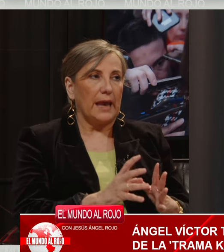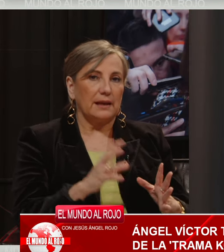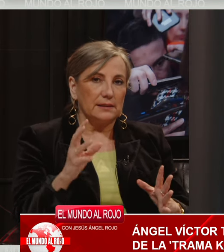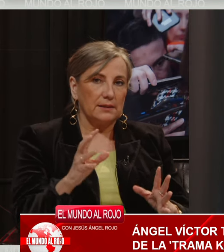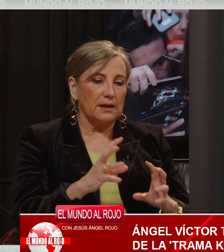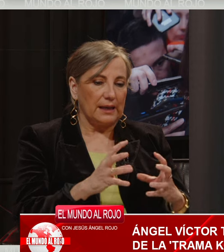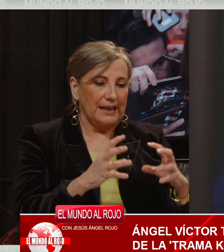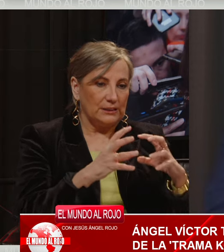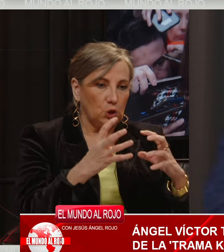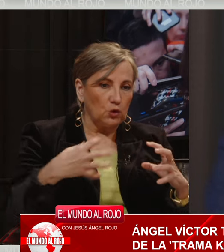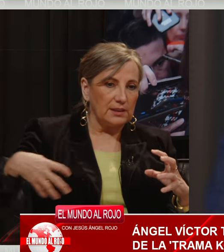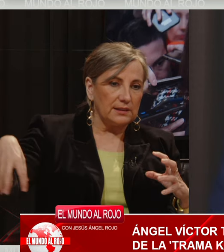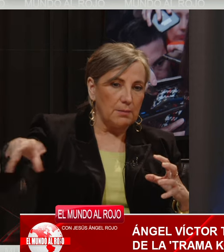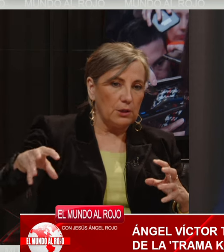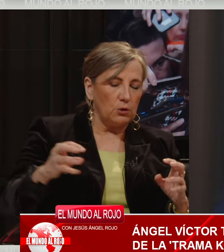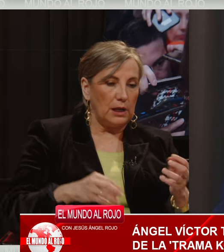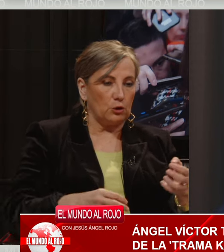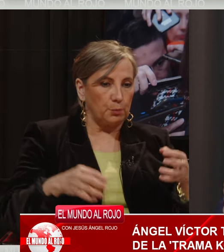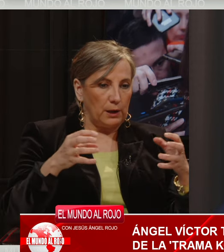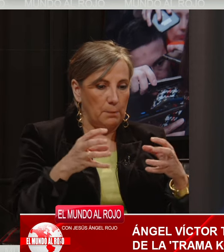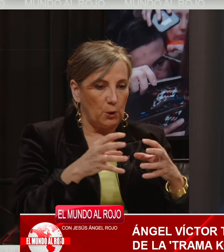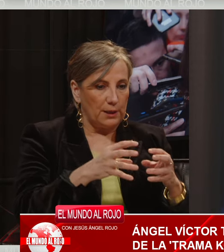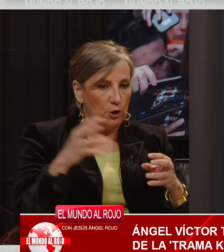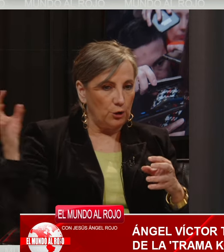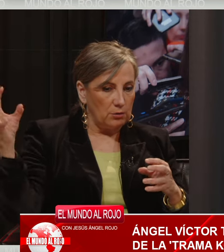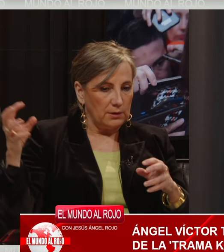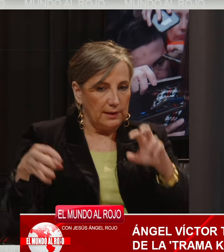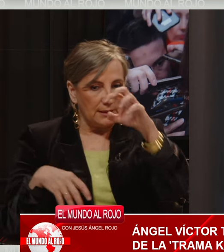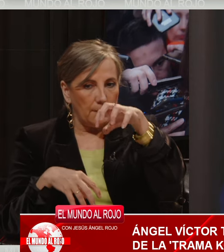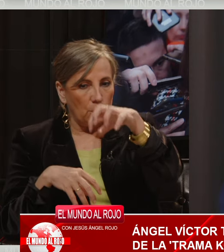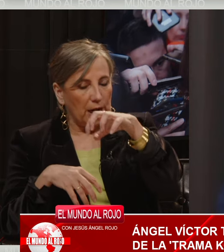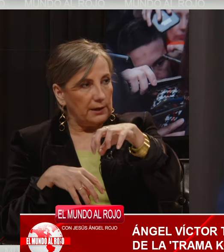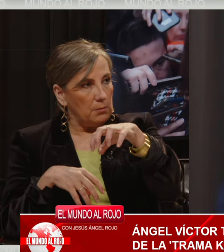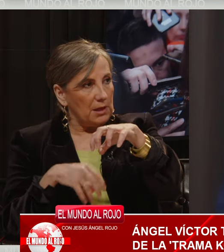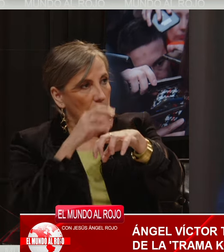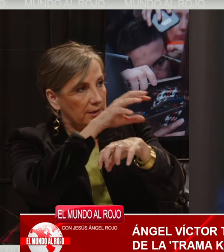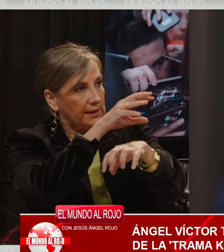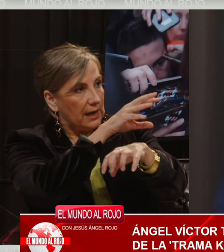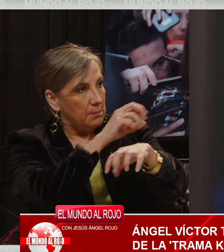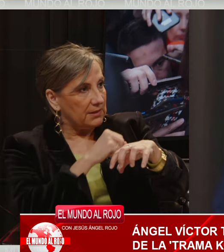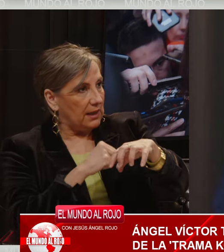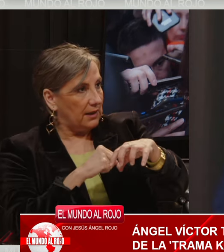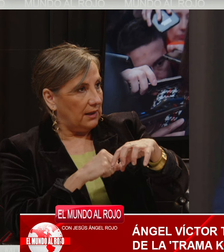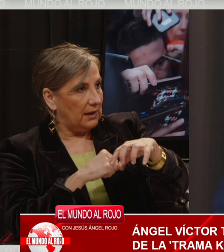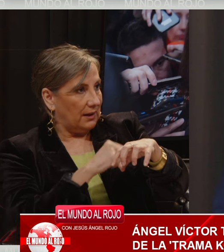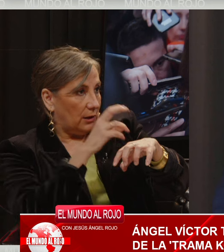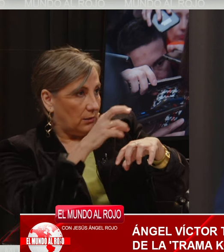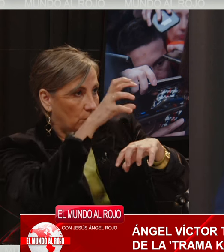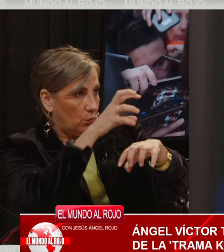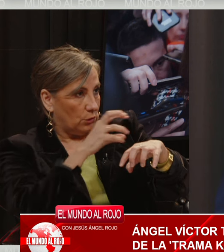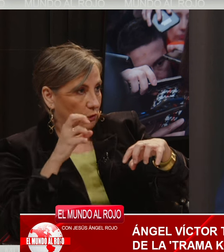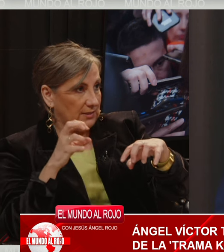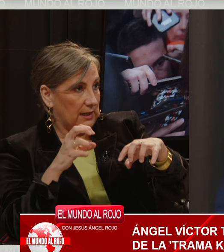Parece que no. Y hay que entender que en todo ese entramado el proveedor estaba con alguien en medio, que era la empresa